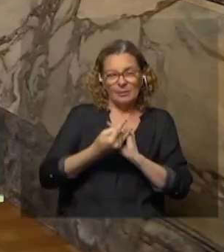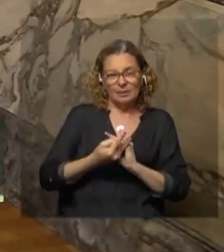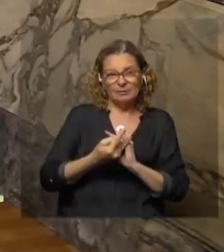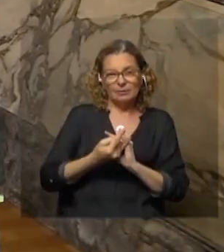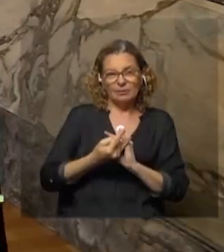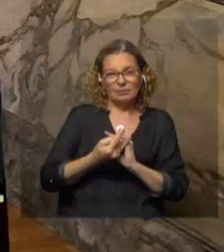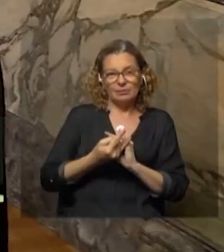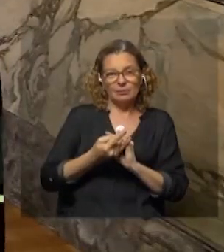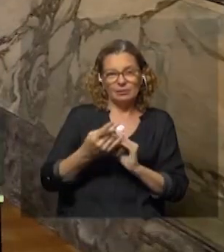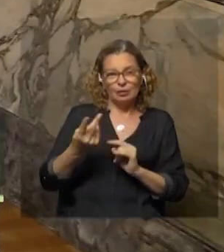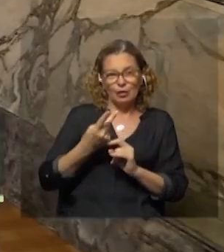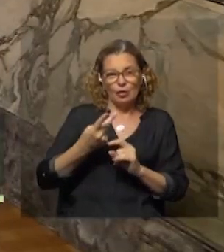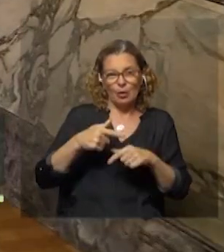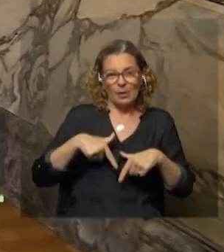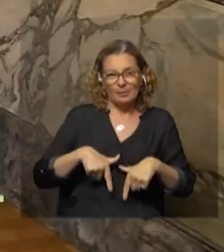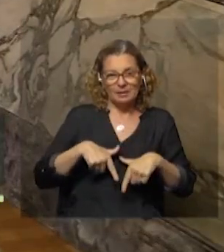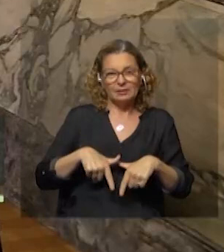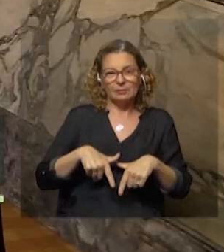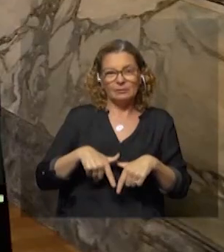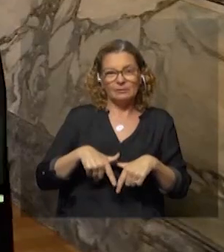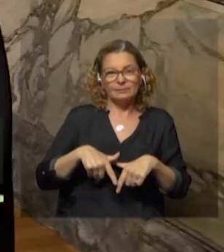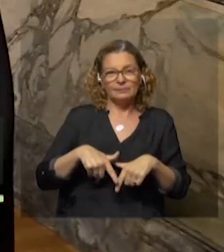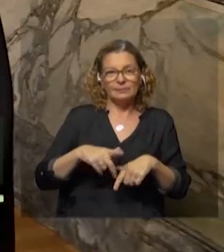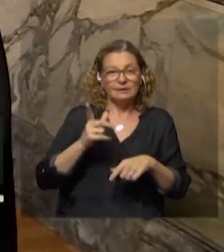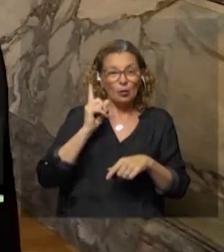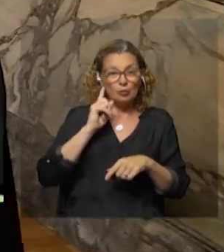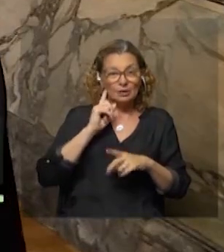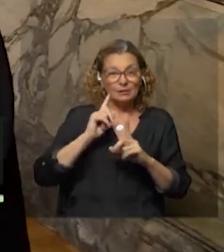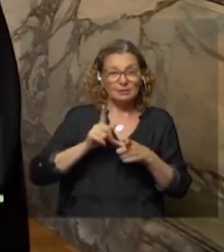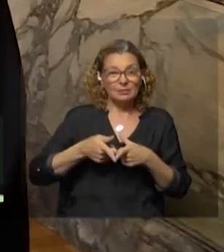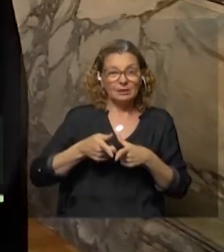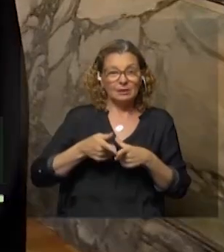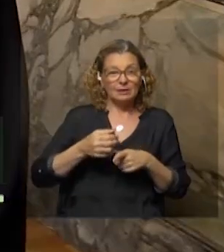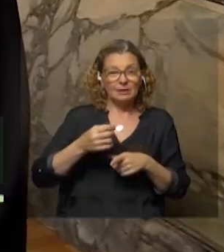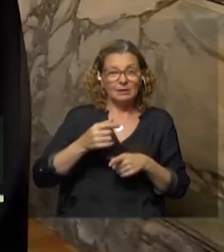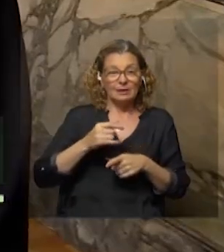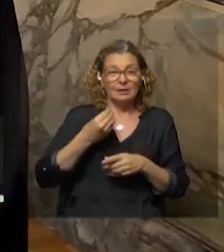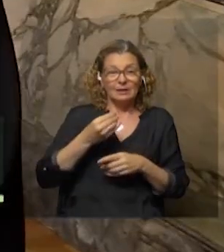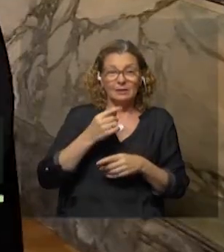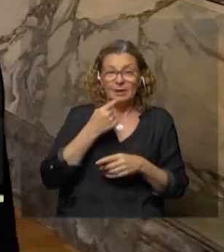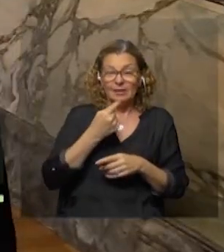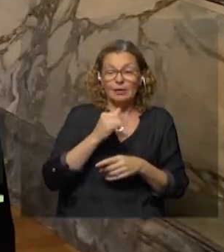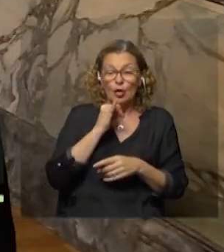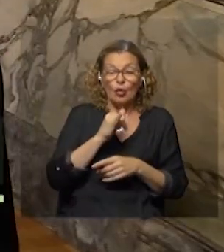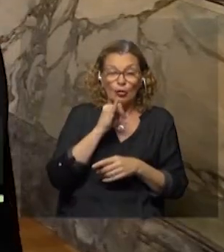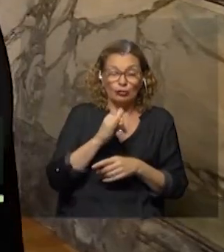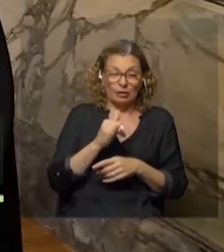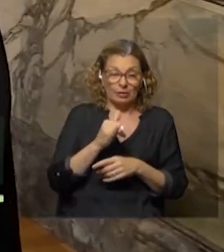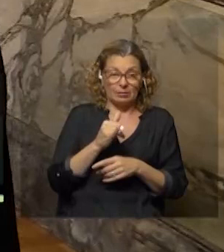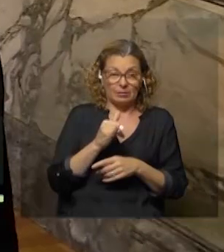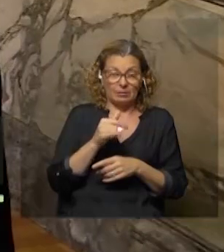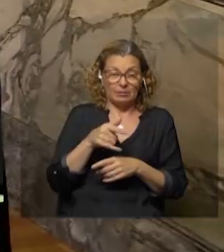de ambos ministerios y escuchar la versión que tengan para darnos creo que